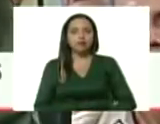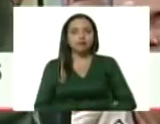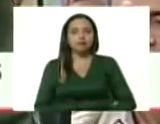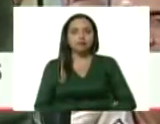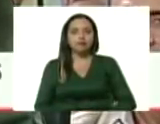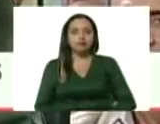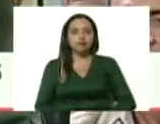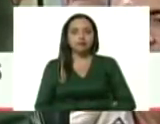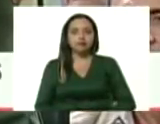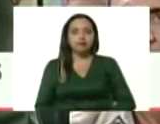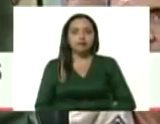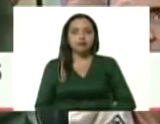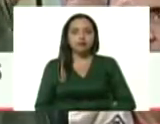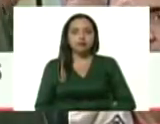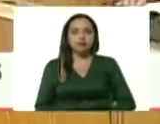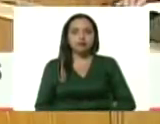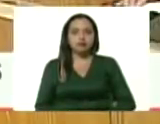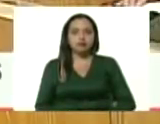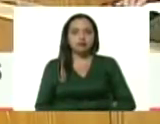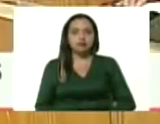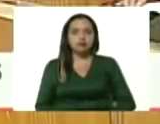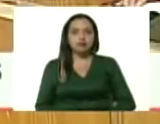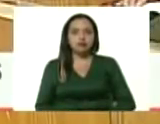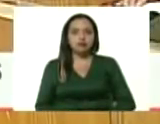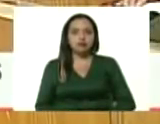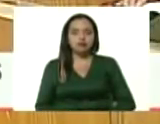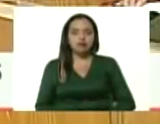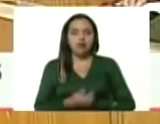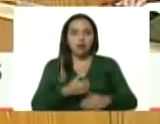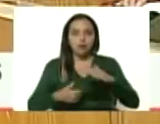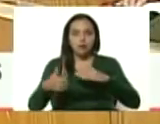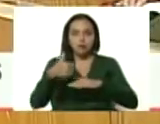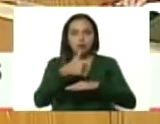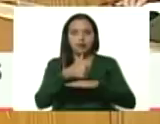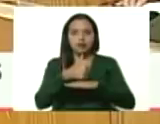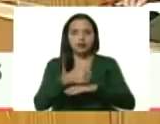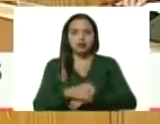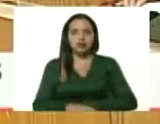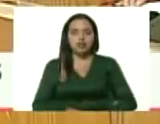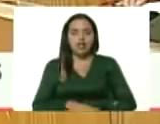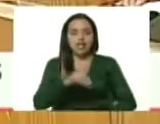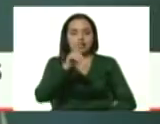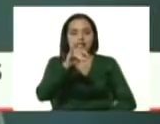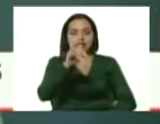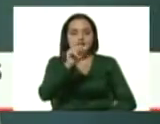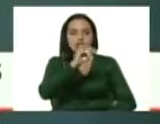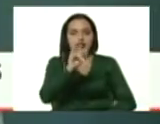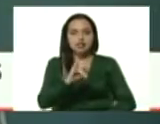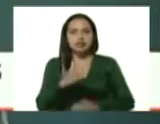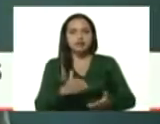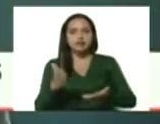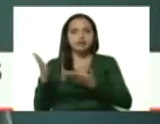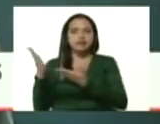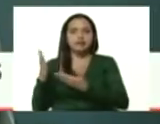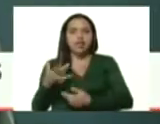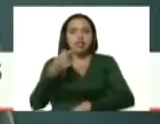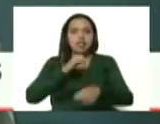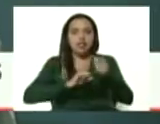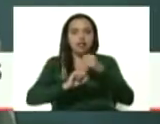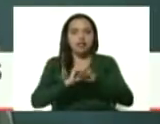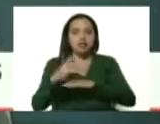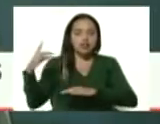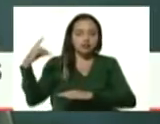Ferreira, al mayor general Juan Manuel Teixeira Díaz, comandante de Defensa Aeroespacial